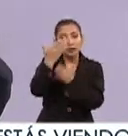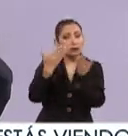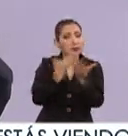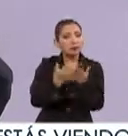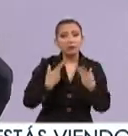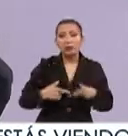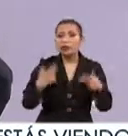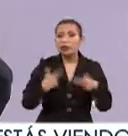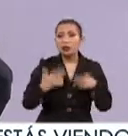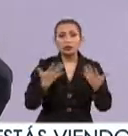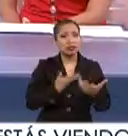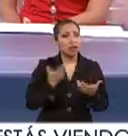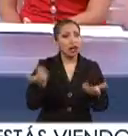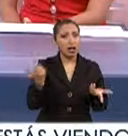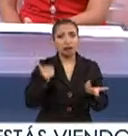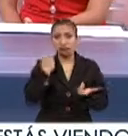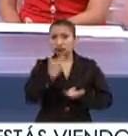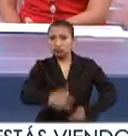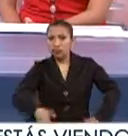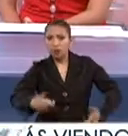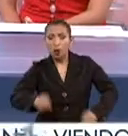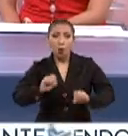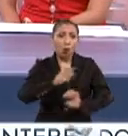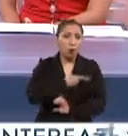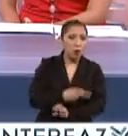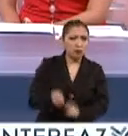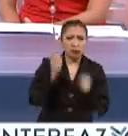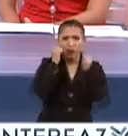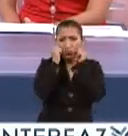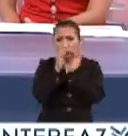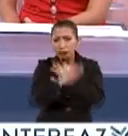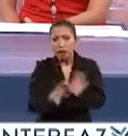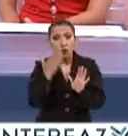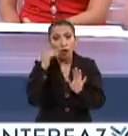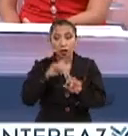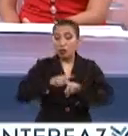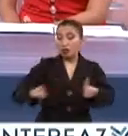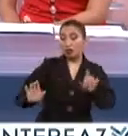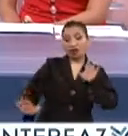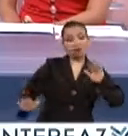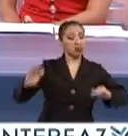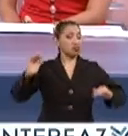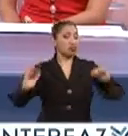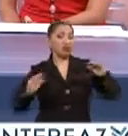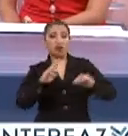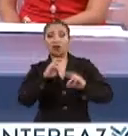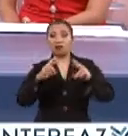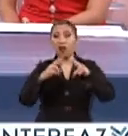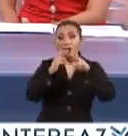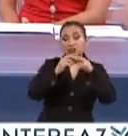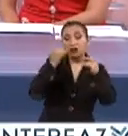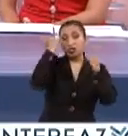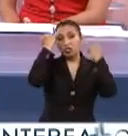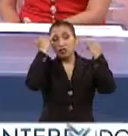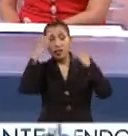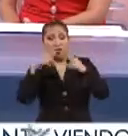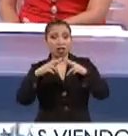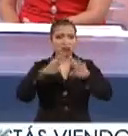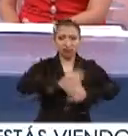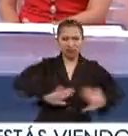a gentes que tienen muchos recursos o que tienen pocos recursos. No hay distinción de clases, de razas, de credos